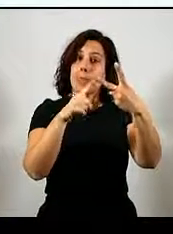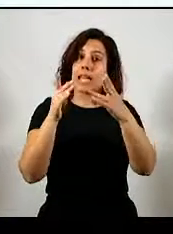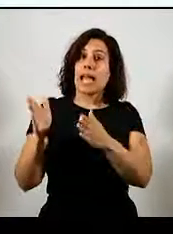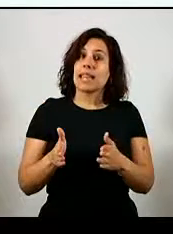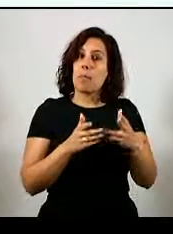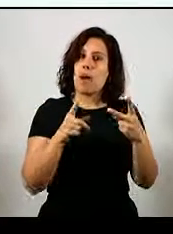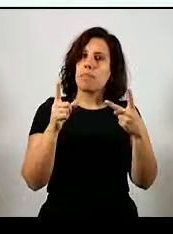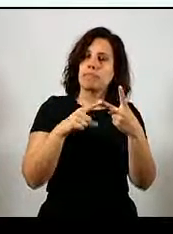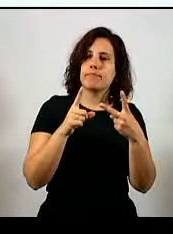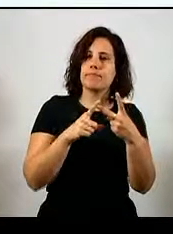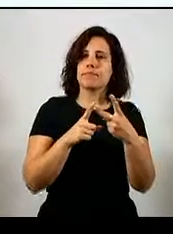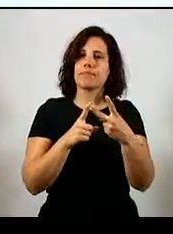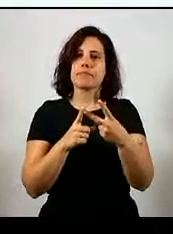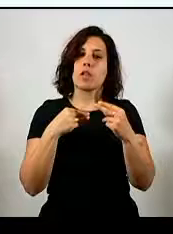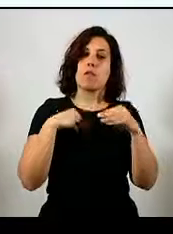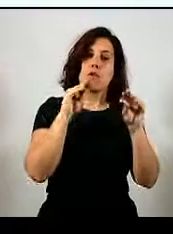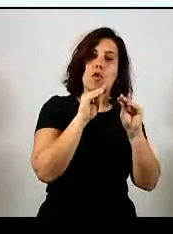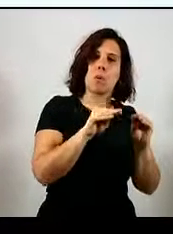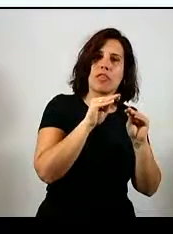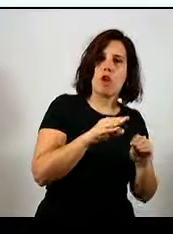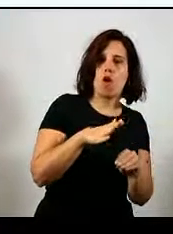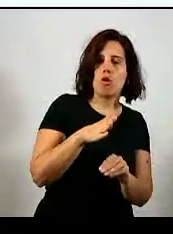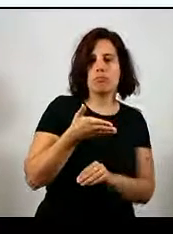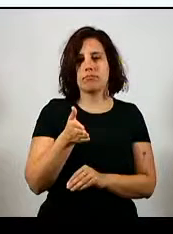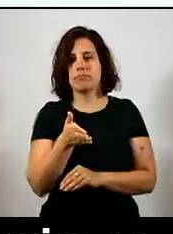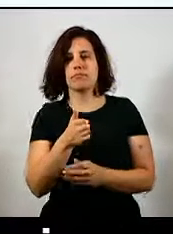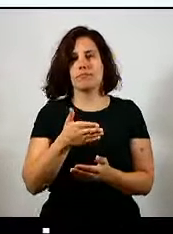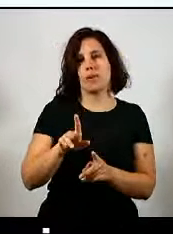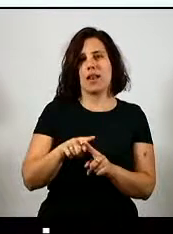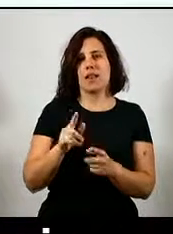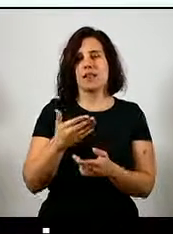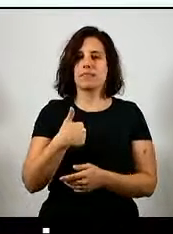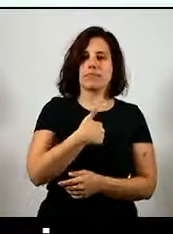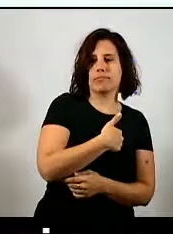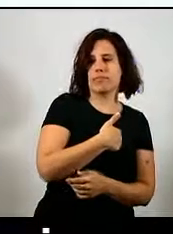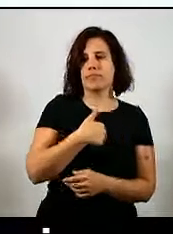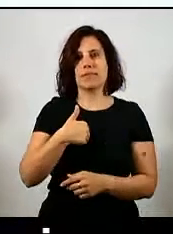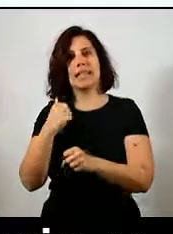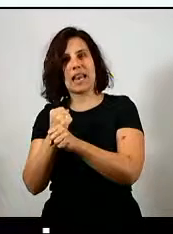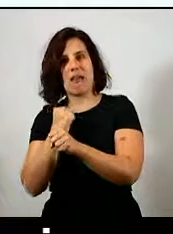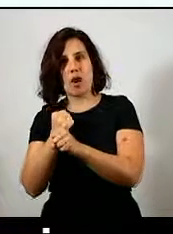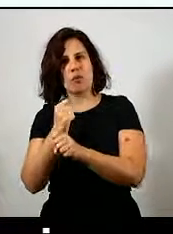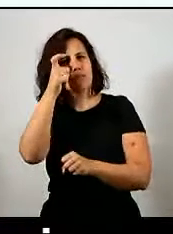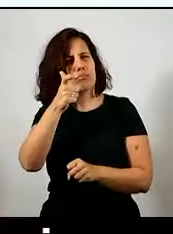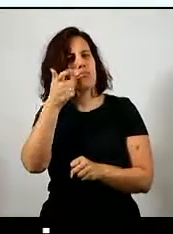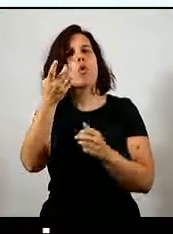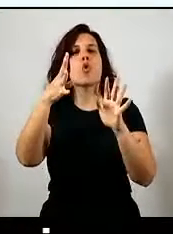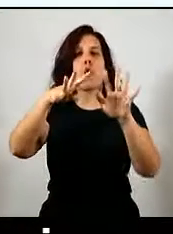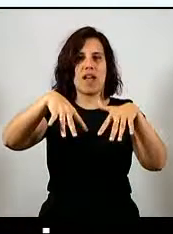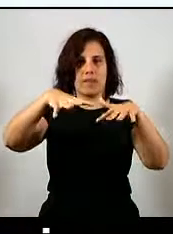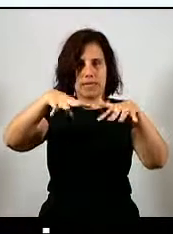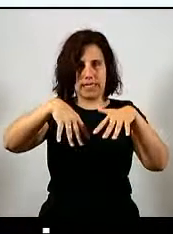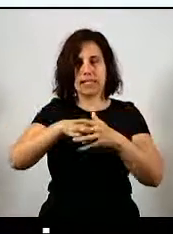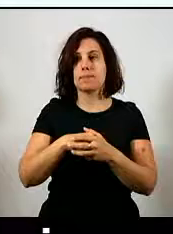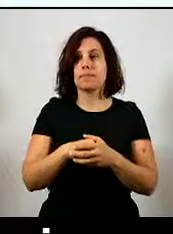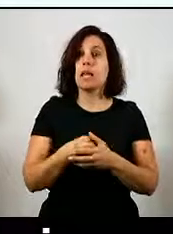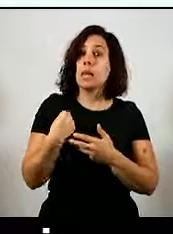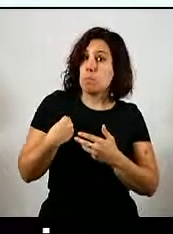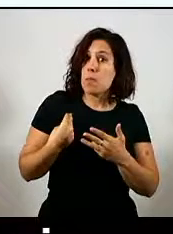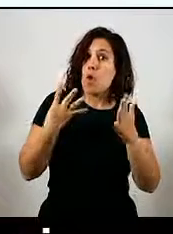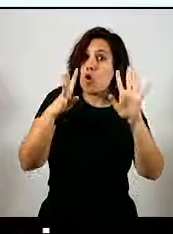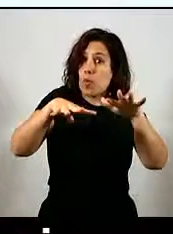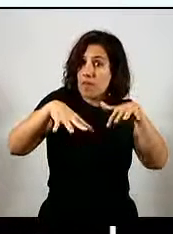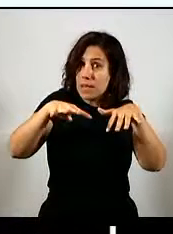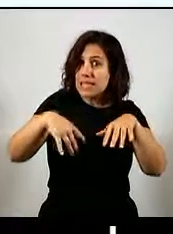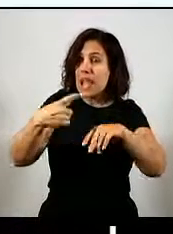que se alternará con el trabajo y que tendrá una duración de 9 meses. Durante este tiempo, el alumno trabajador